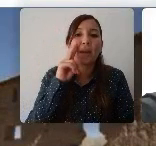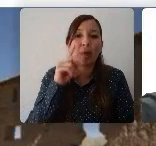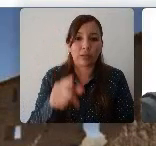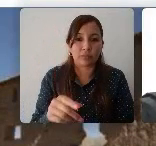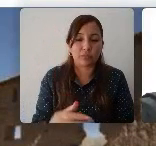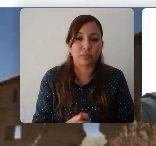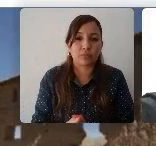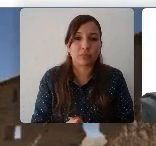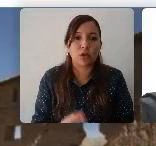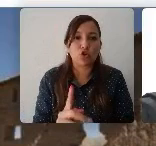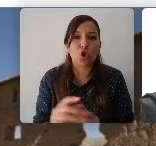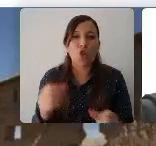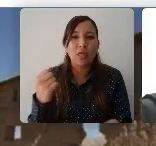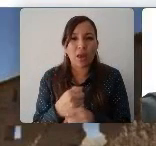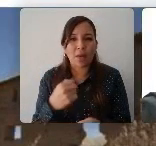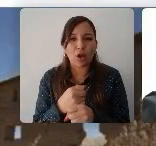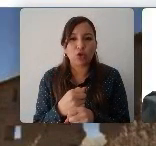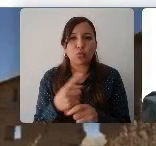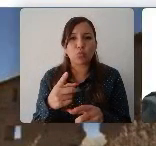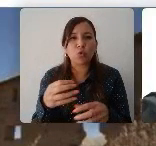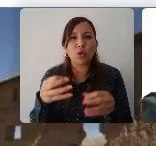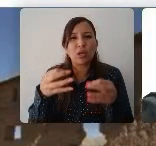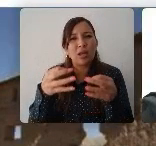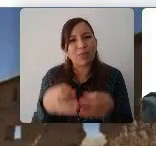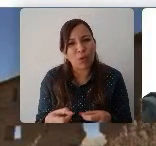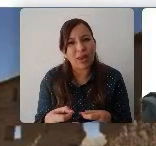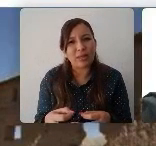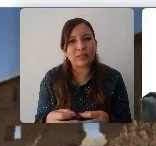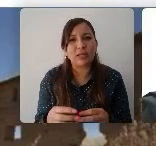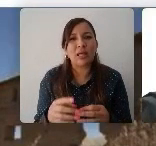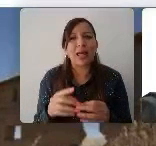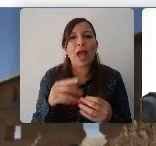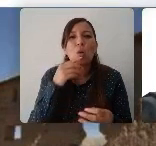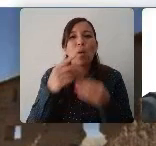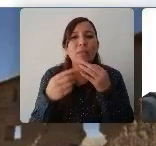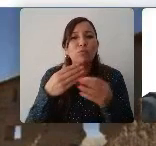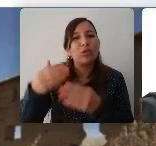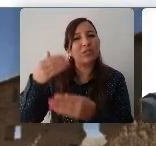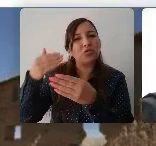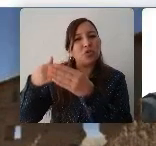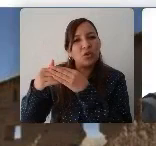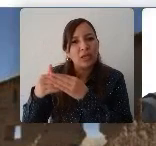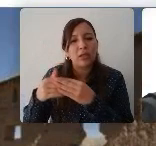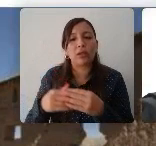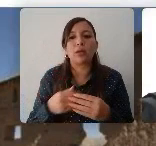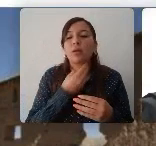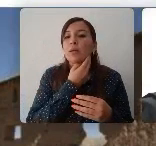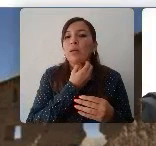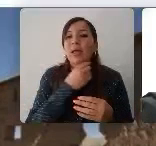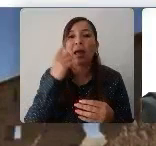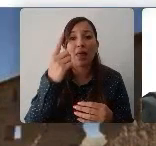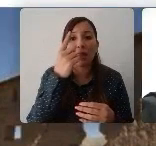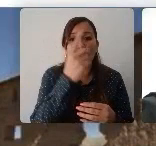mucha autenticidad, obviamente, que consolidan una oferta de historia, de cultura y naturaleza única dentro de cada uno de ellos,